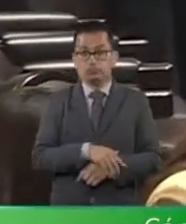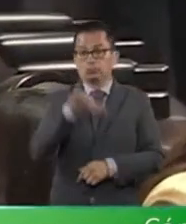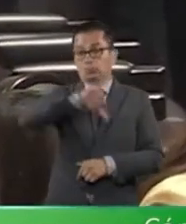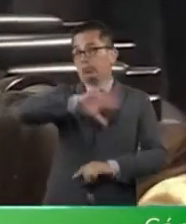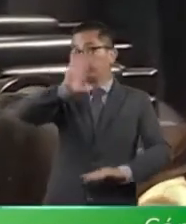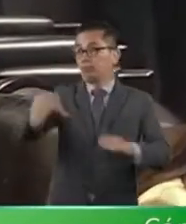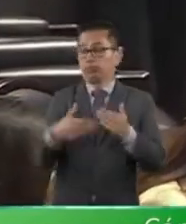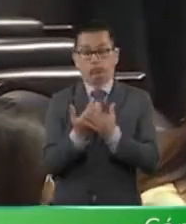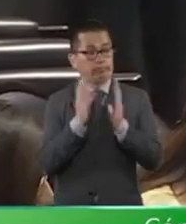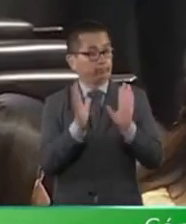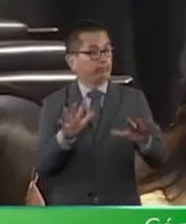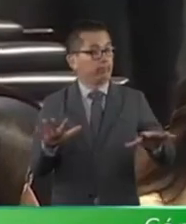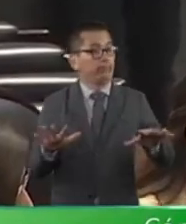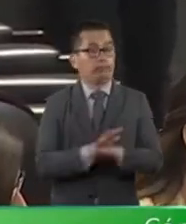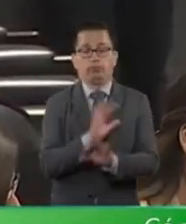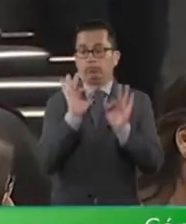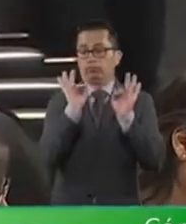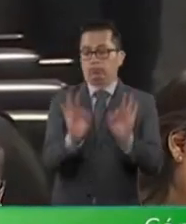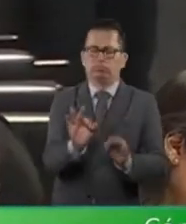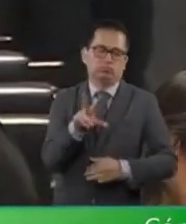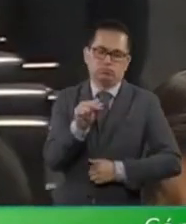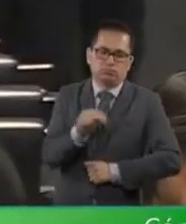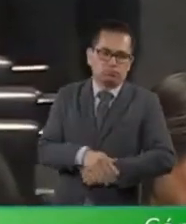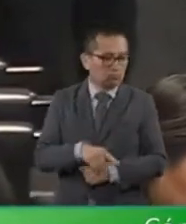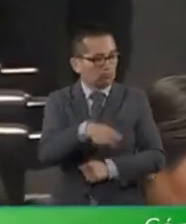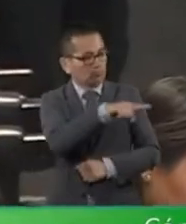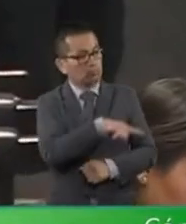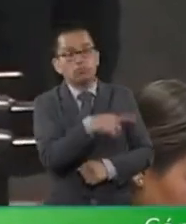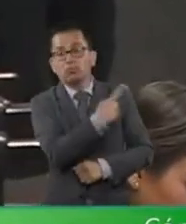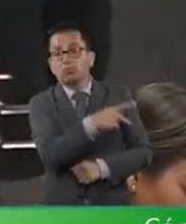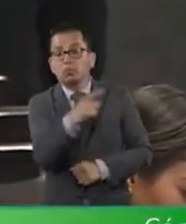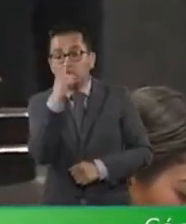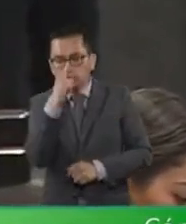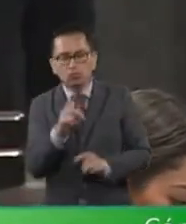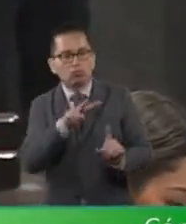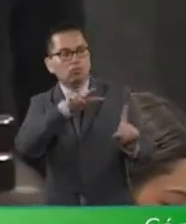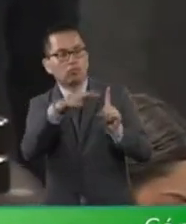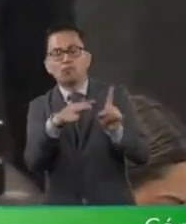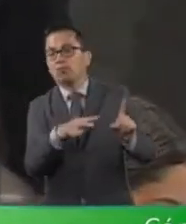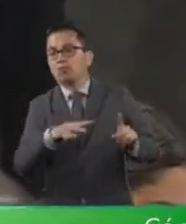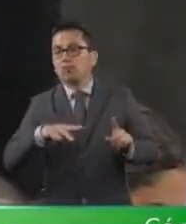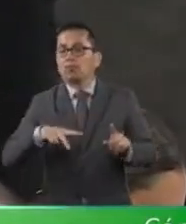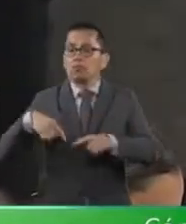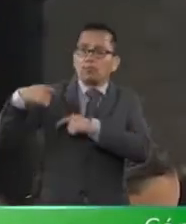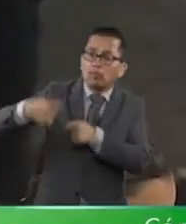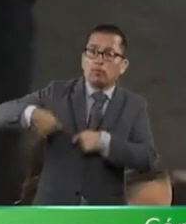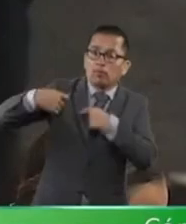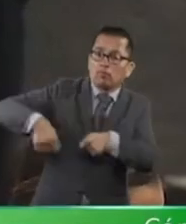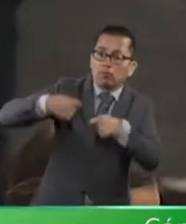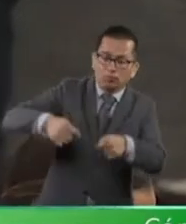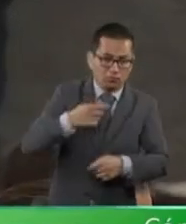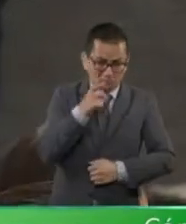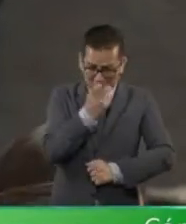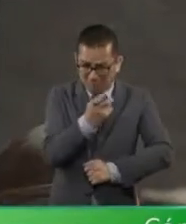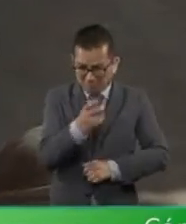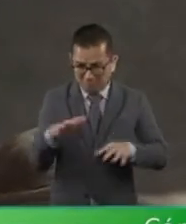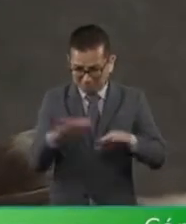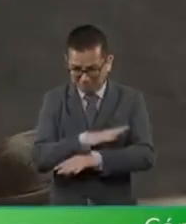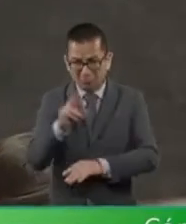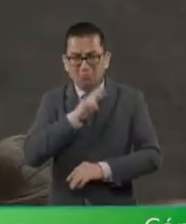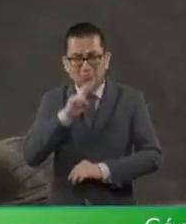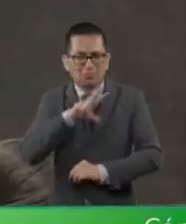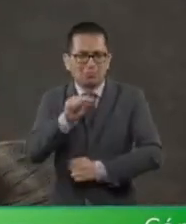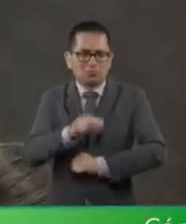visión cultural con que se les ha visto y se les ha tratado, y mucho menos a las personas con discapacidad, que